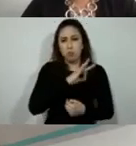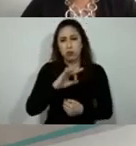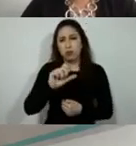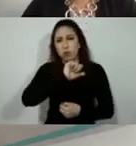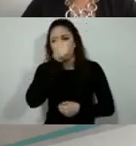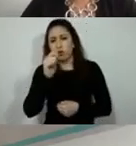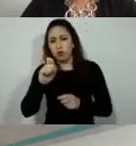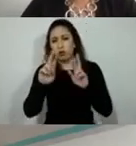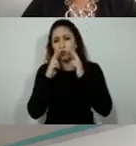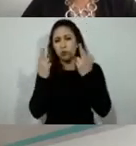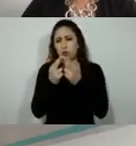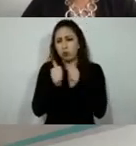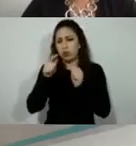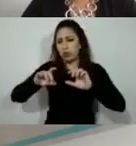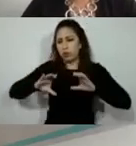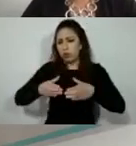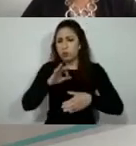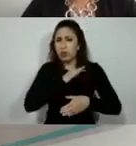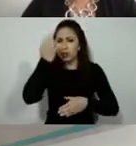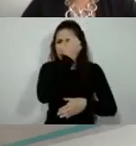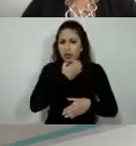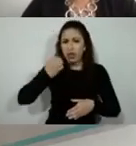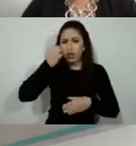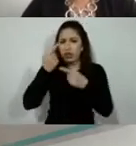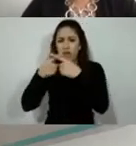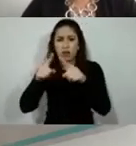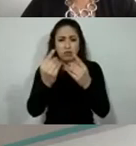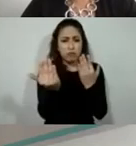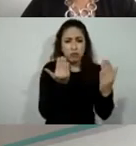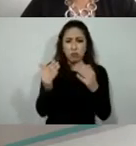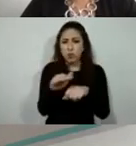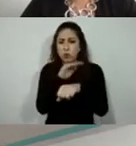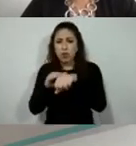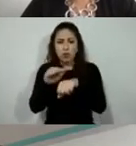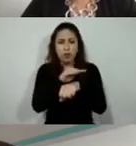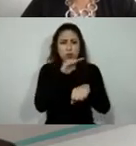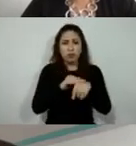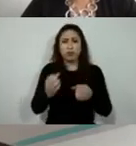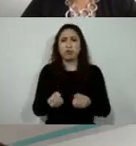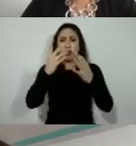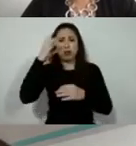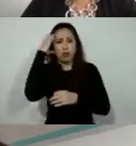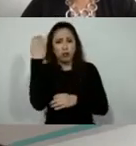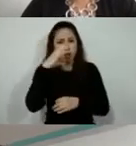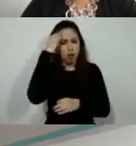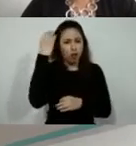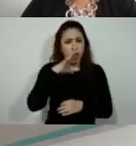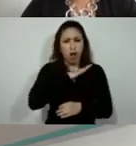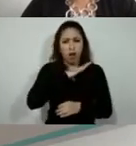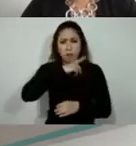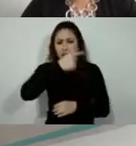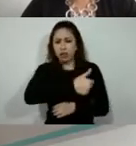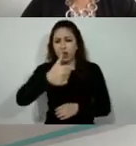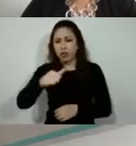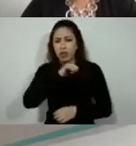Congreso, pues se analicen las distintas cifras y justamente todos vamos a tener cifras del